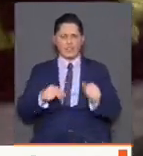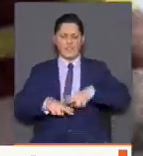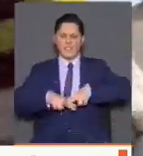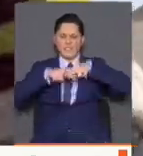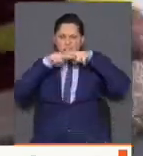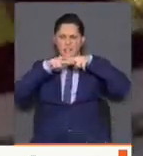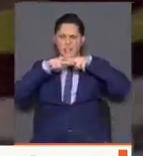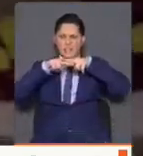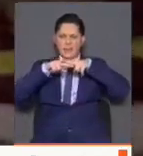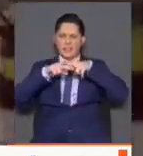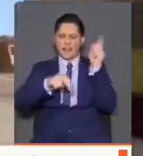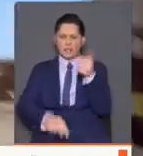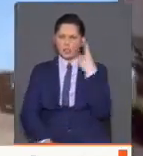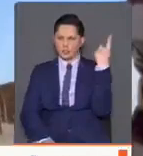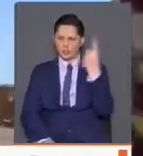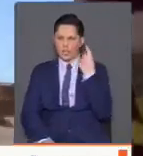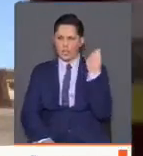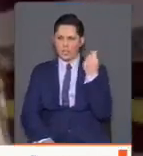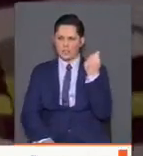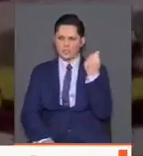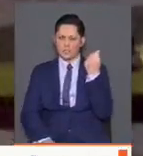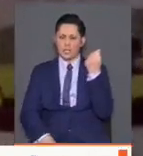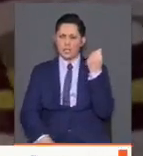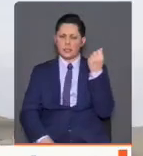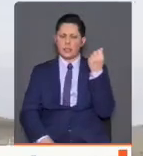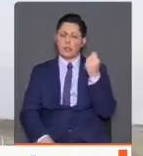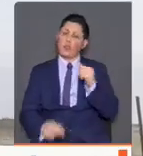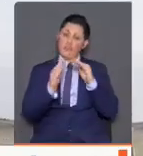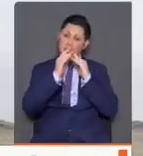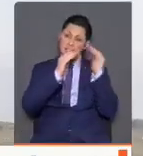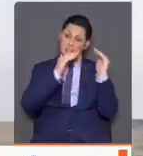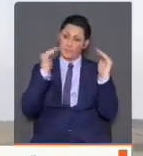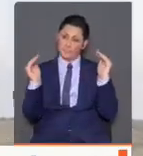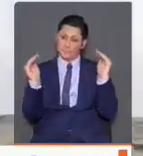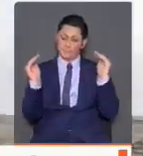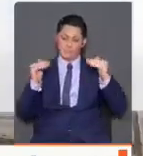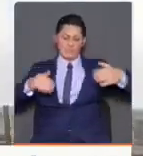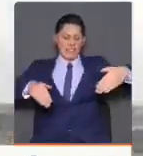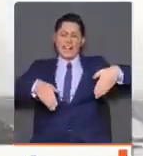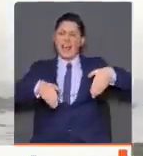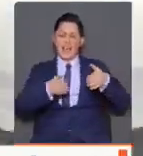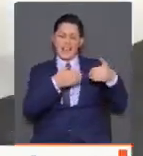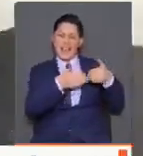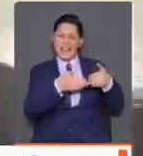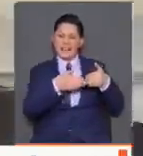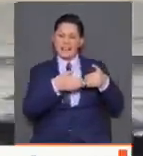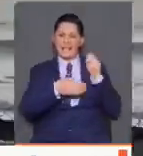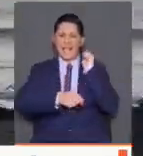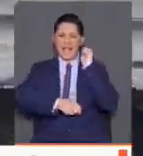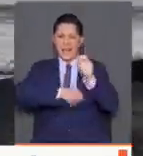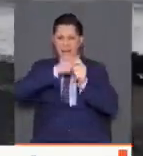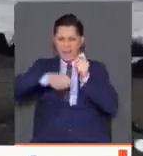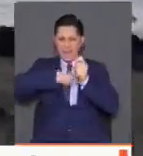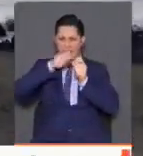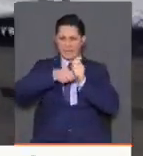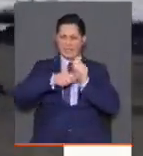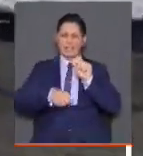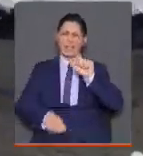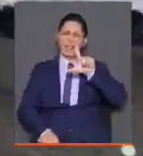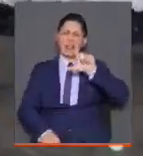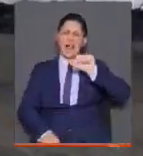ilegal, mientras los vecinos y vecinas de la Caleta El Lagarto están esperando la restitución.